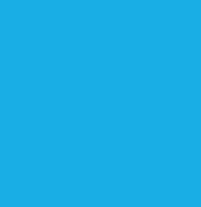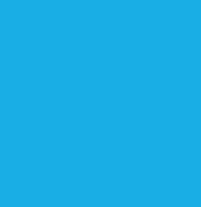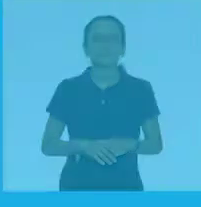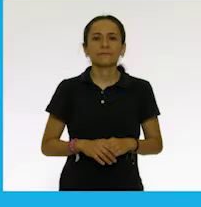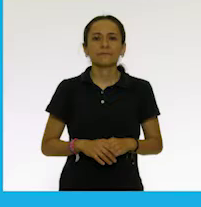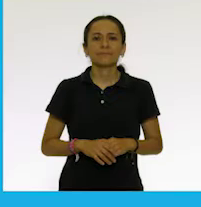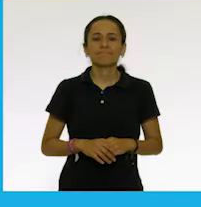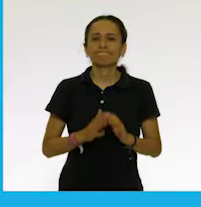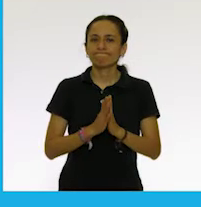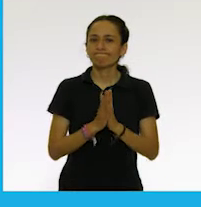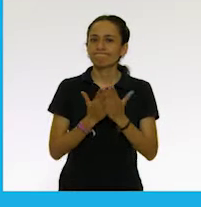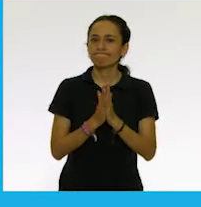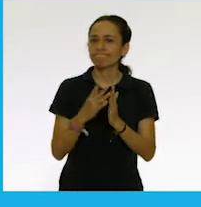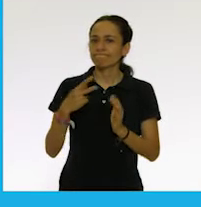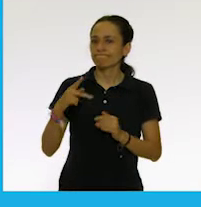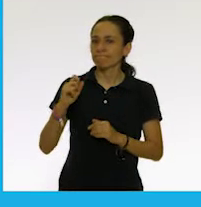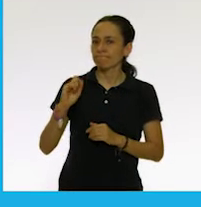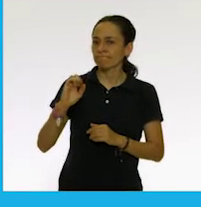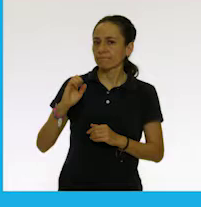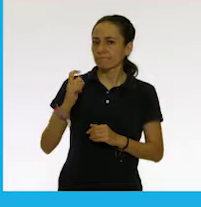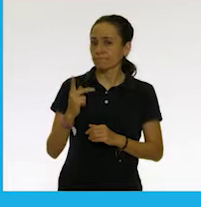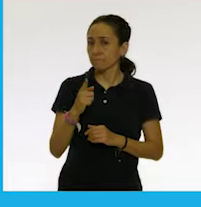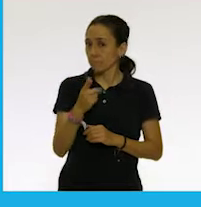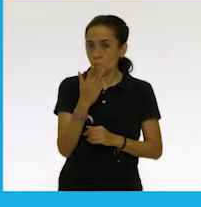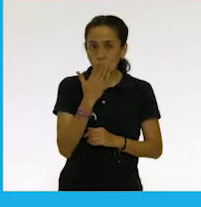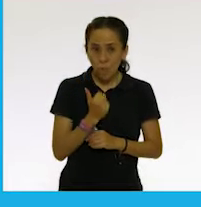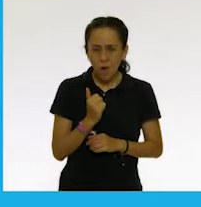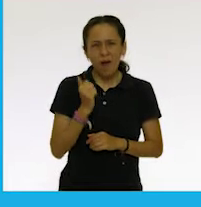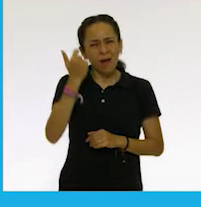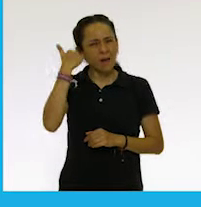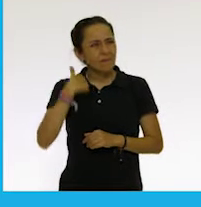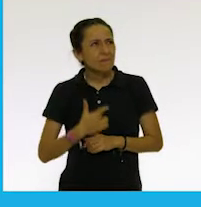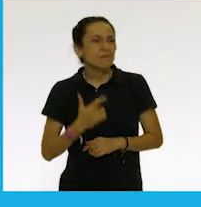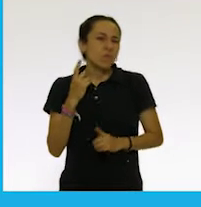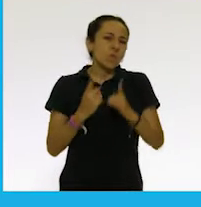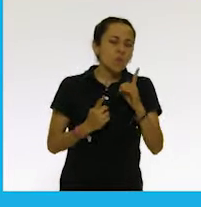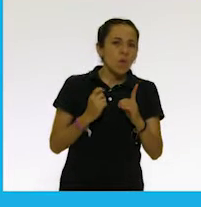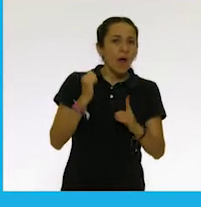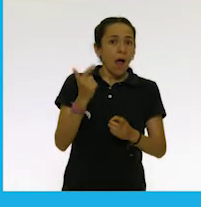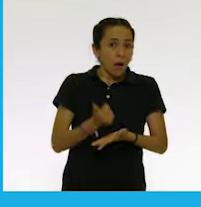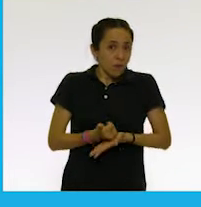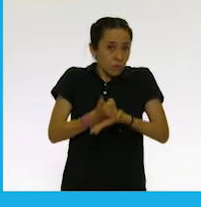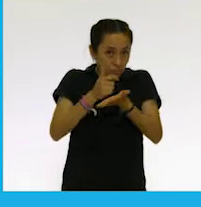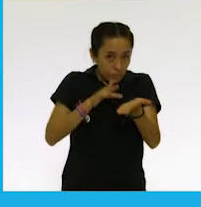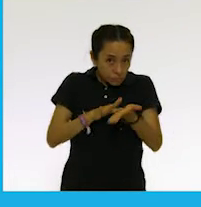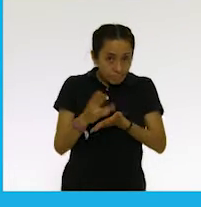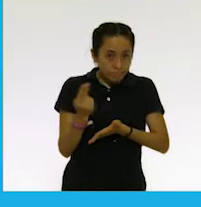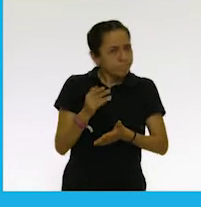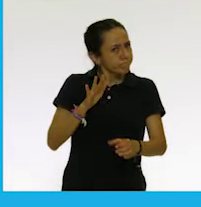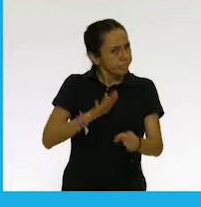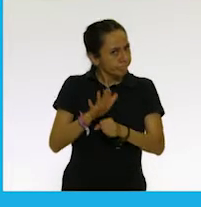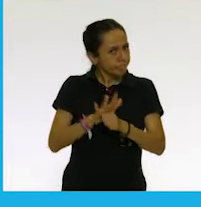Si no tienes tus libros de texto o necesitas ayuda para resolver tus dudas, contáctanos.